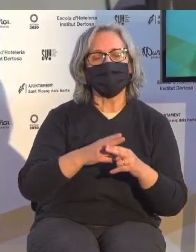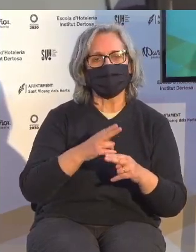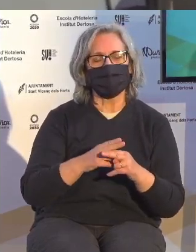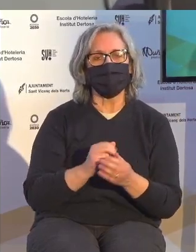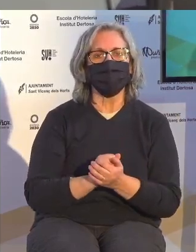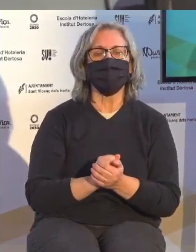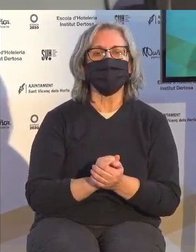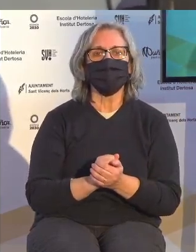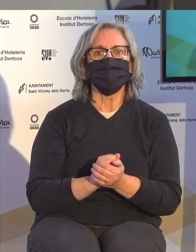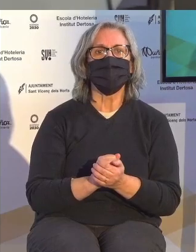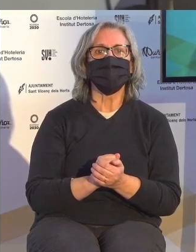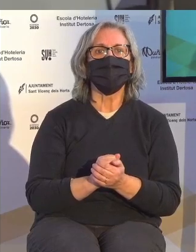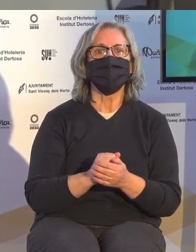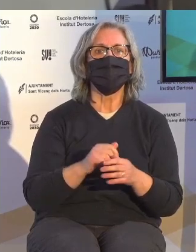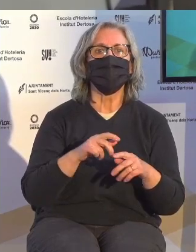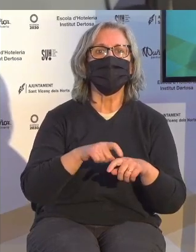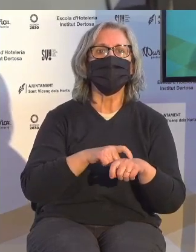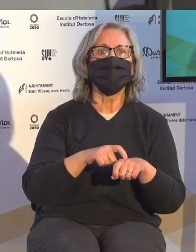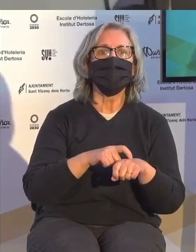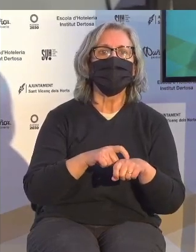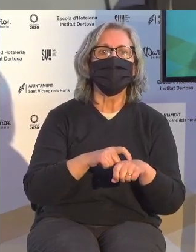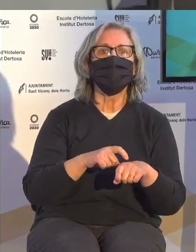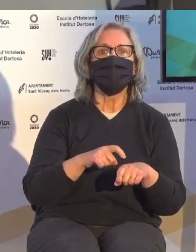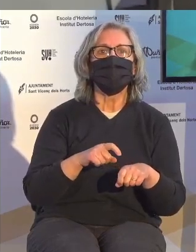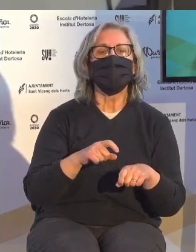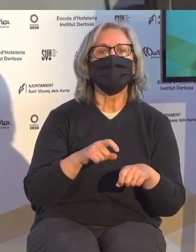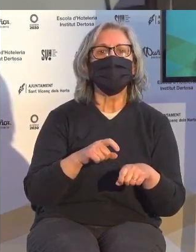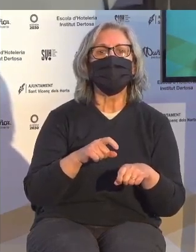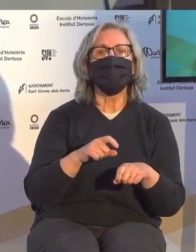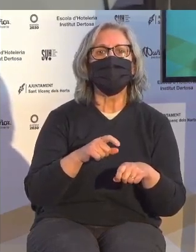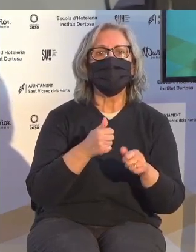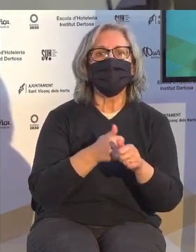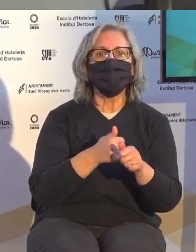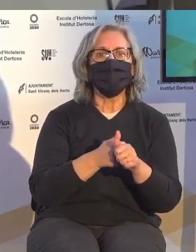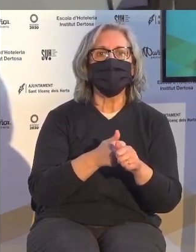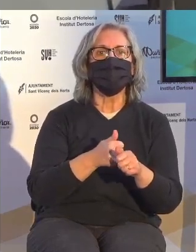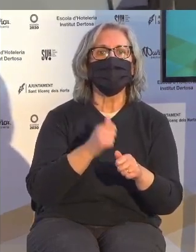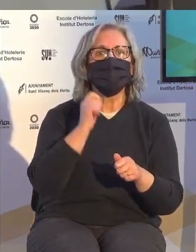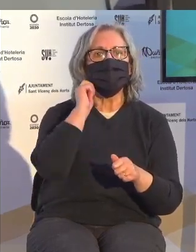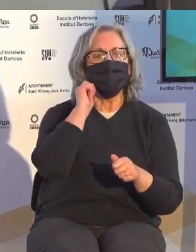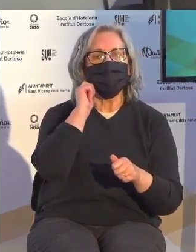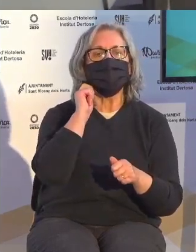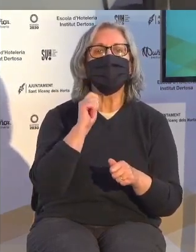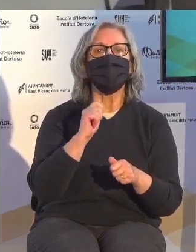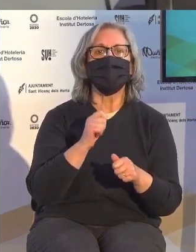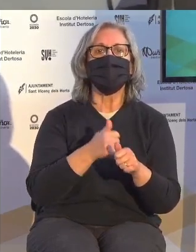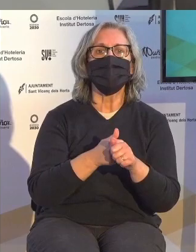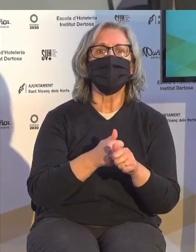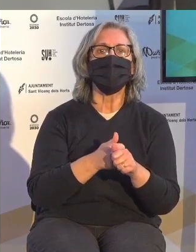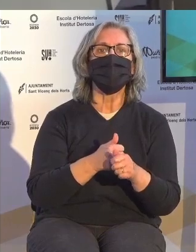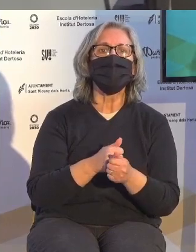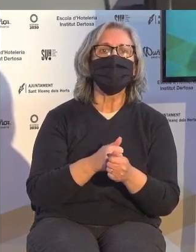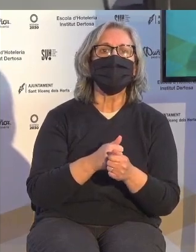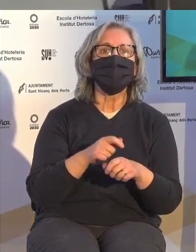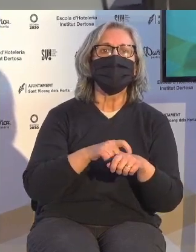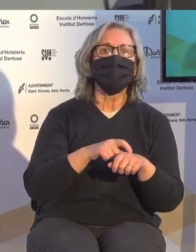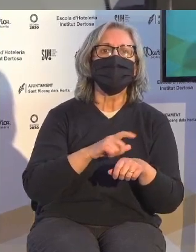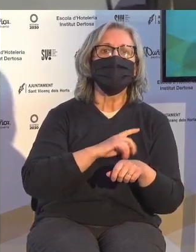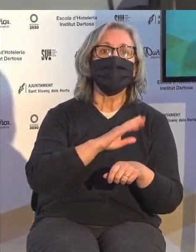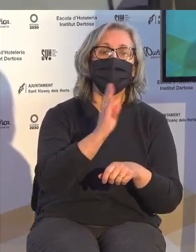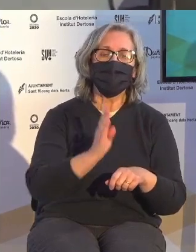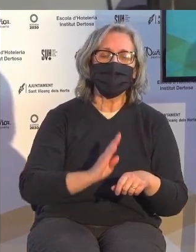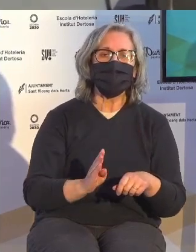toti que es de origen de brasil es productivo de finlandia no como bandas comentaban por la participación de varios restaurantes en el país